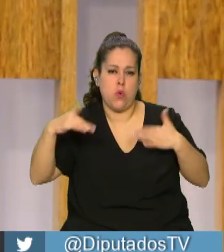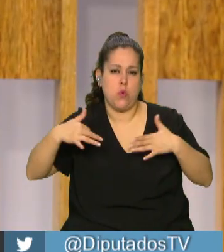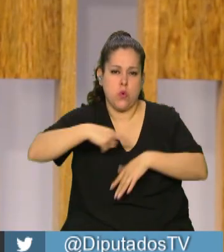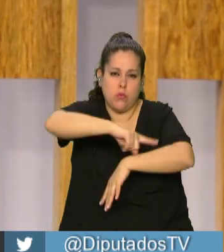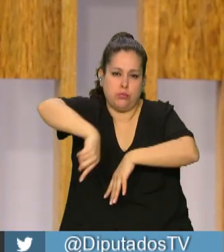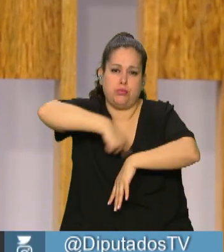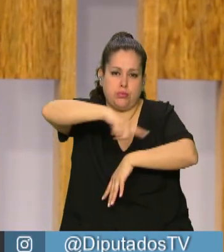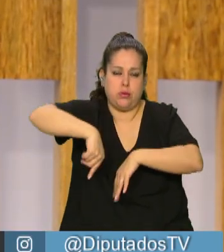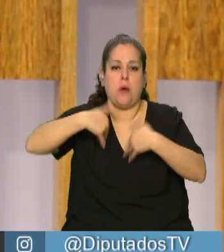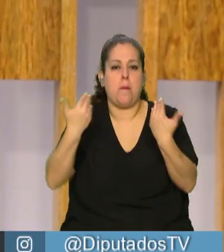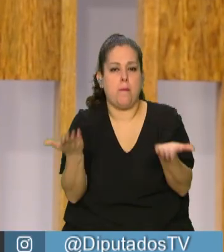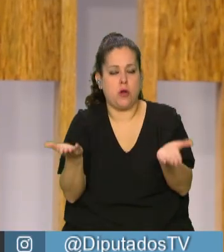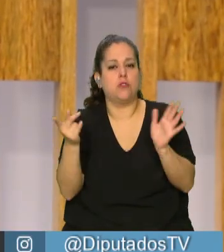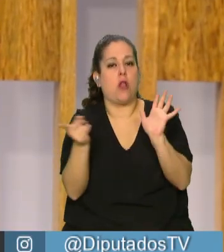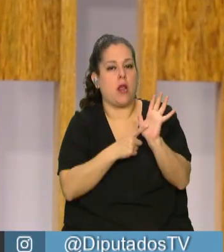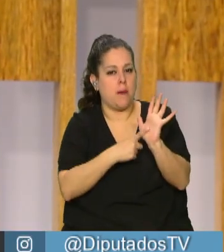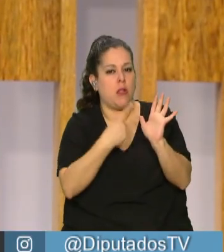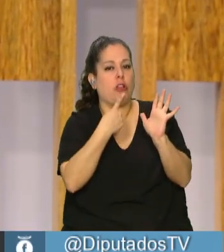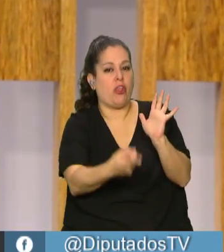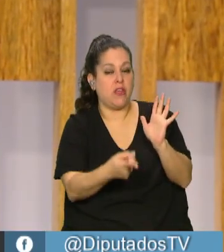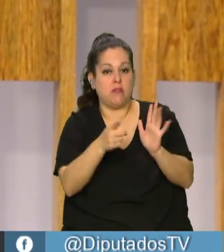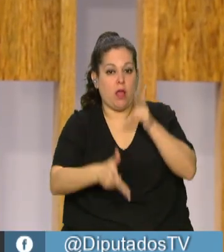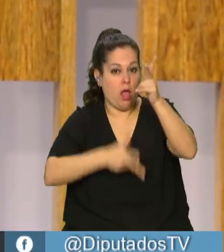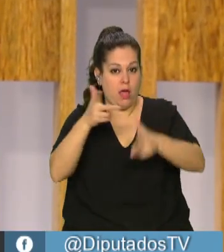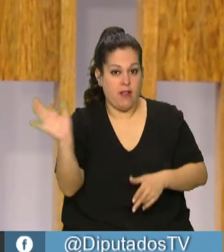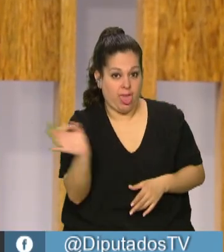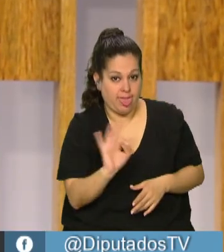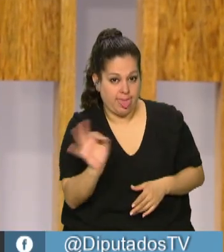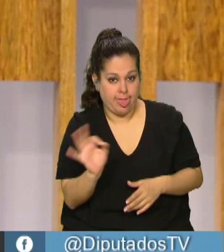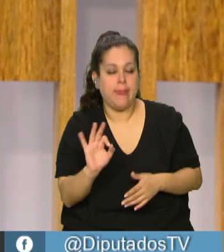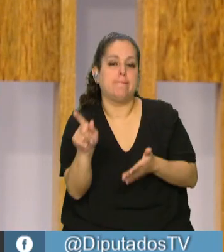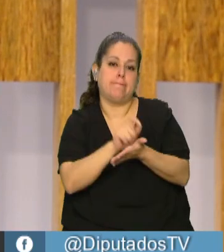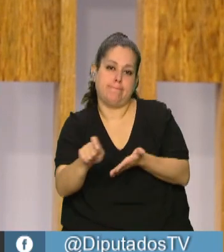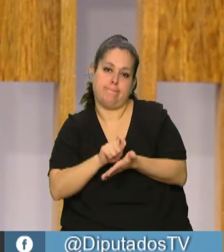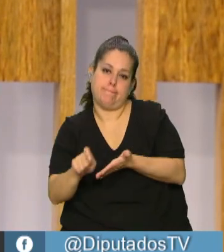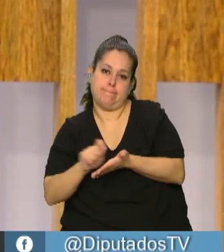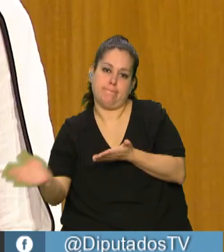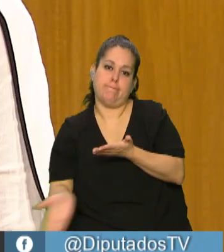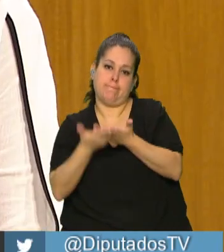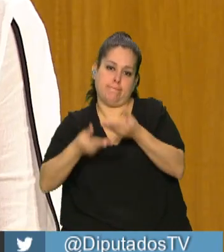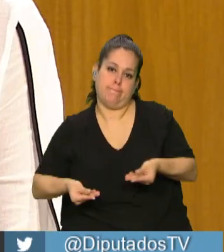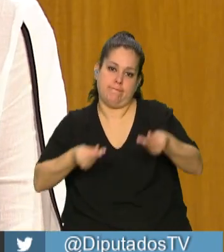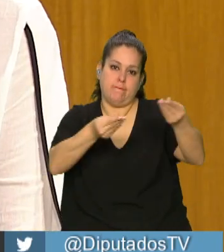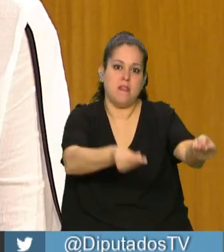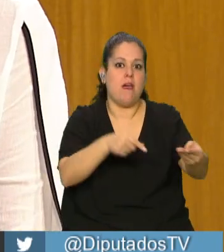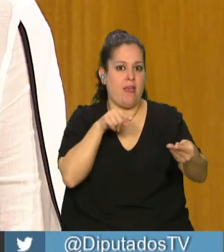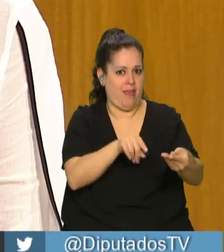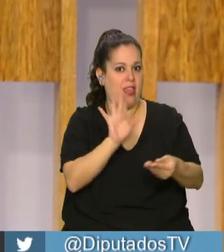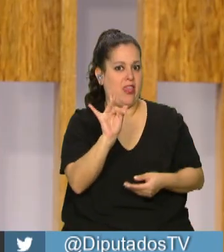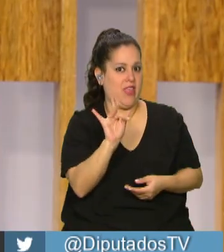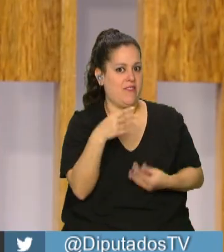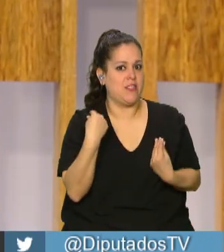reglamento prevé de que pueden insertar y a veces se les sugiere, pero bueno, es como que... Es difícil eso, es más difícil porque cada